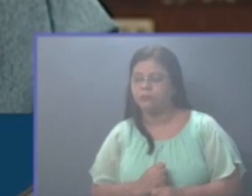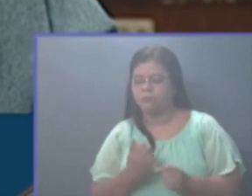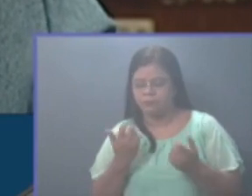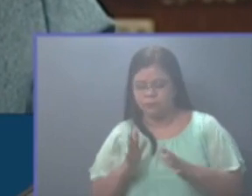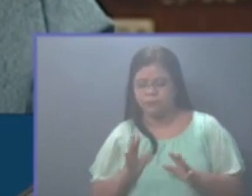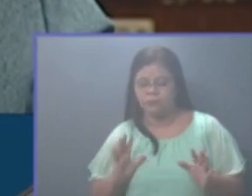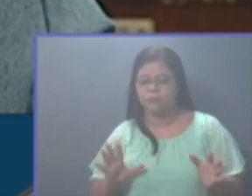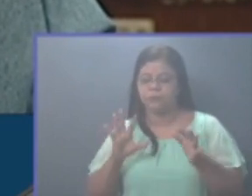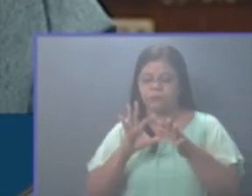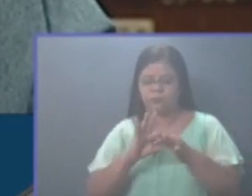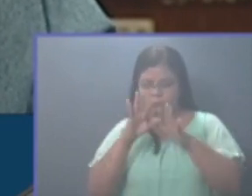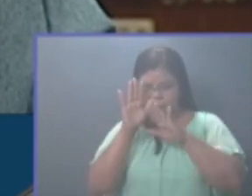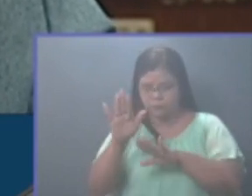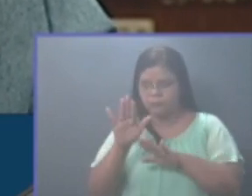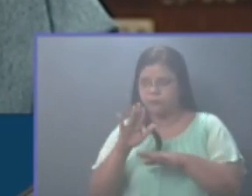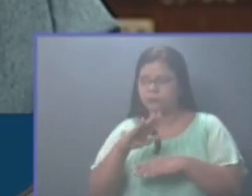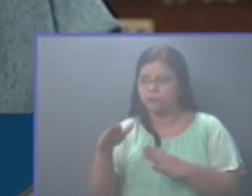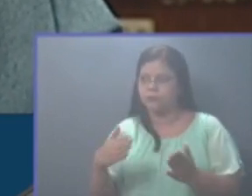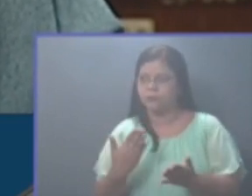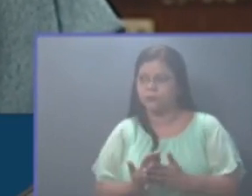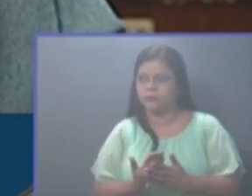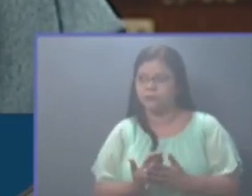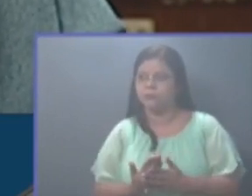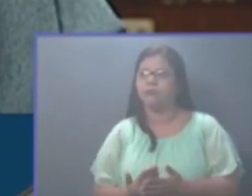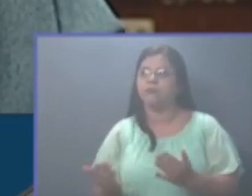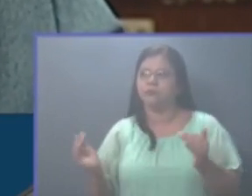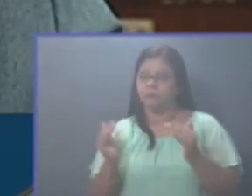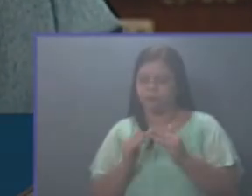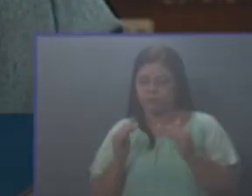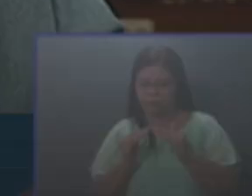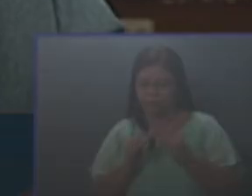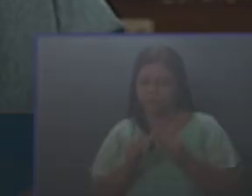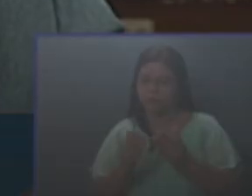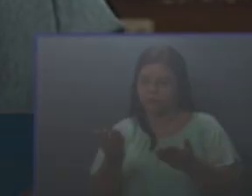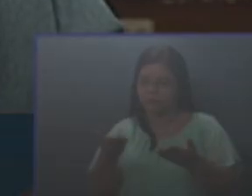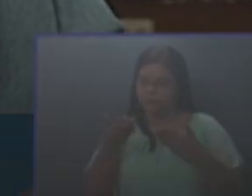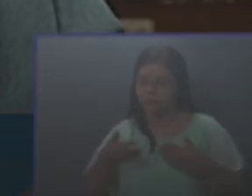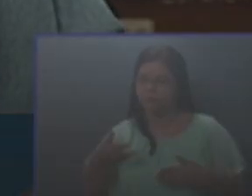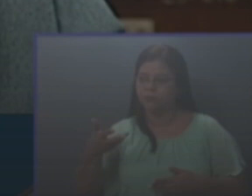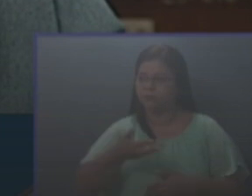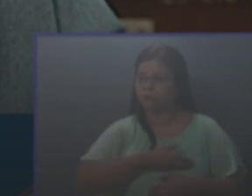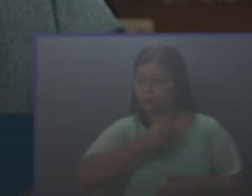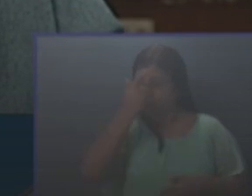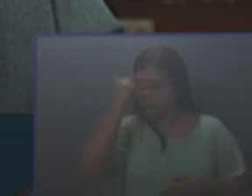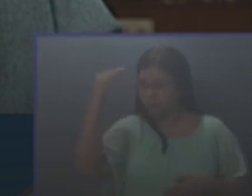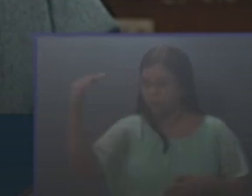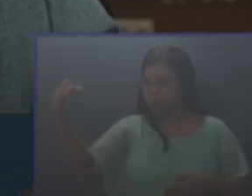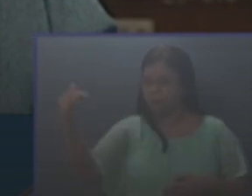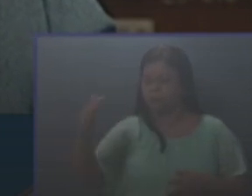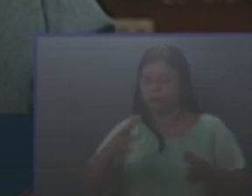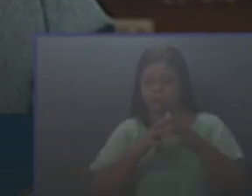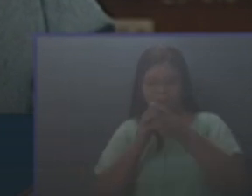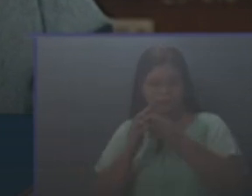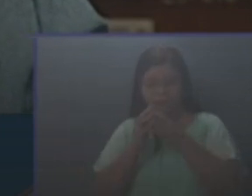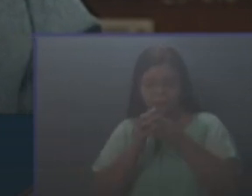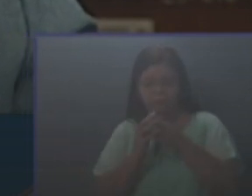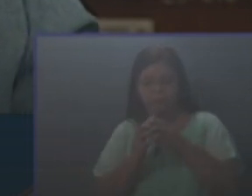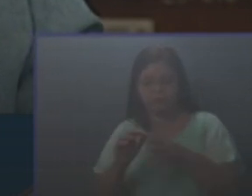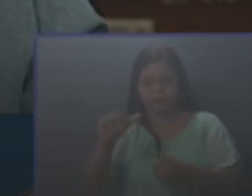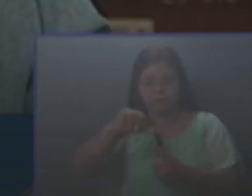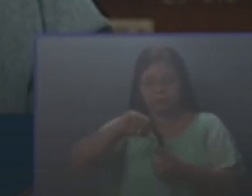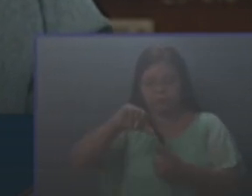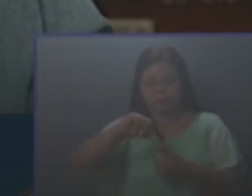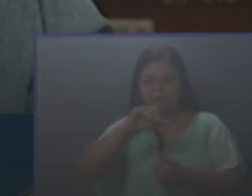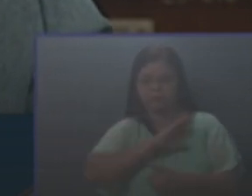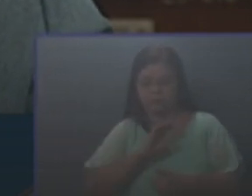una relación de respeto mutuo también va a llevar a que la política norteamericana para Centroamérica,